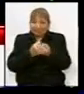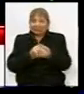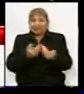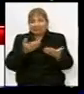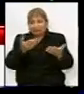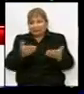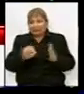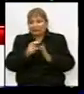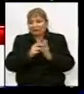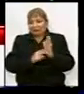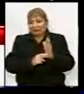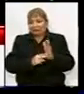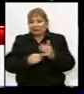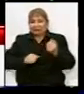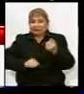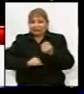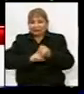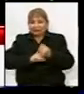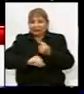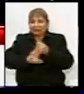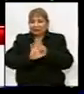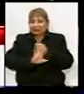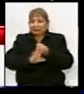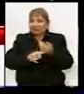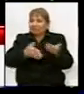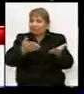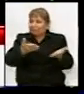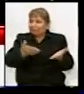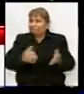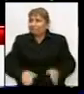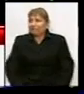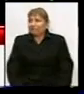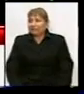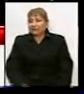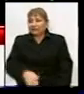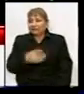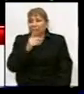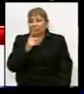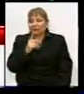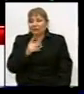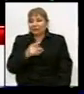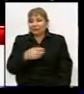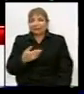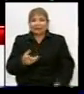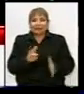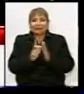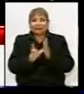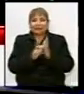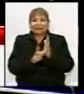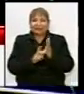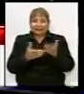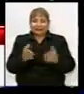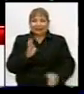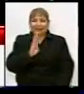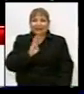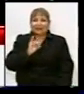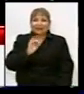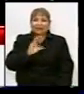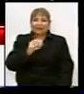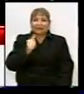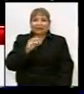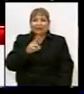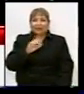o respaldar la reforma para darle a cada una una legislación a la bicameralidad